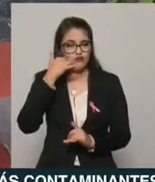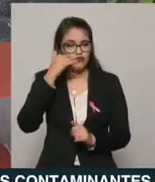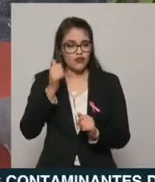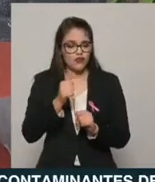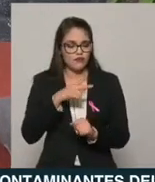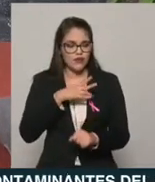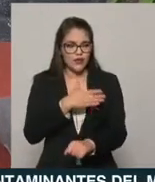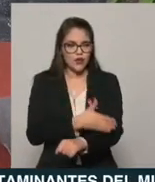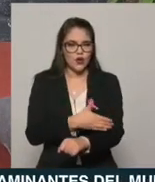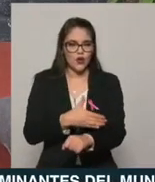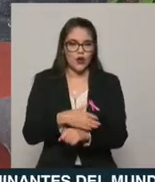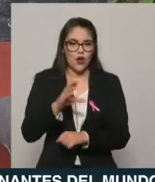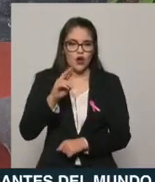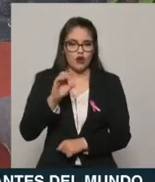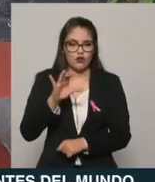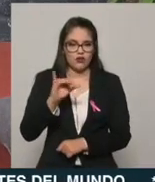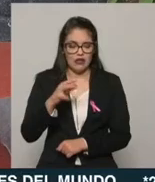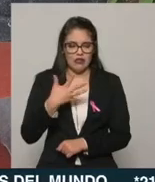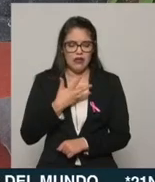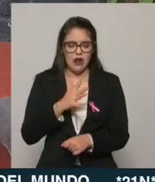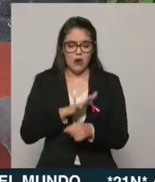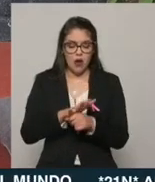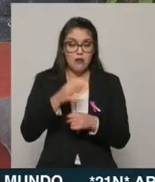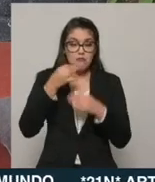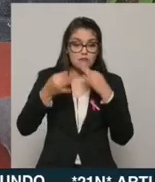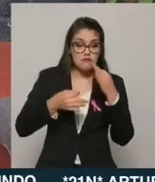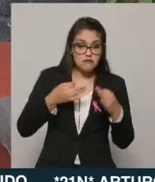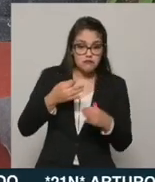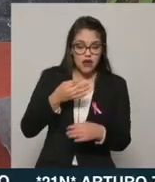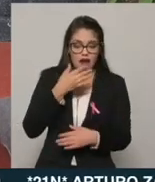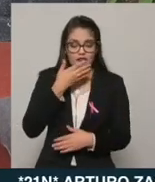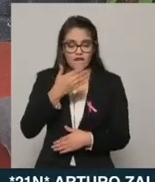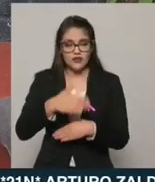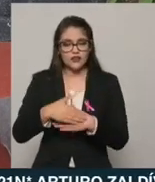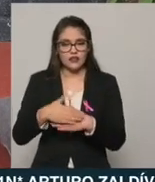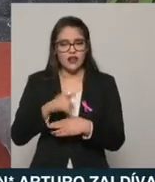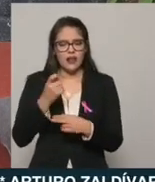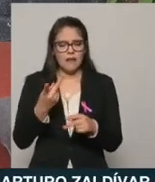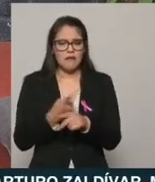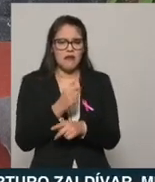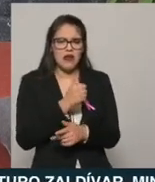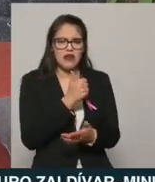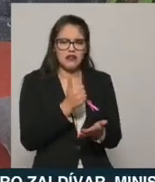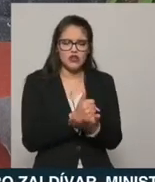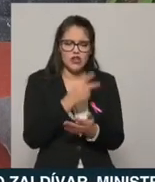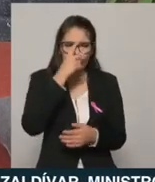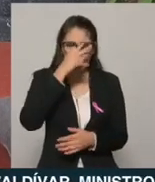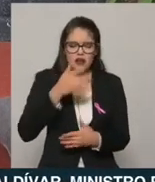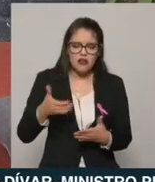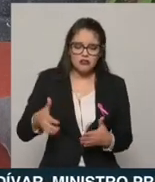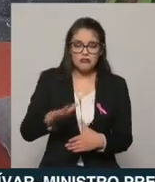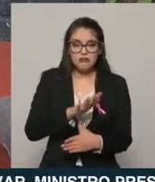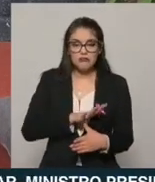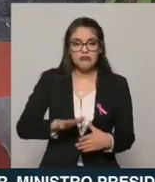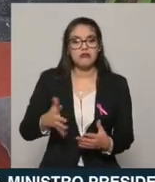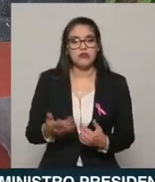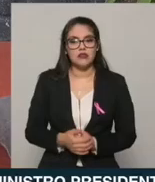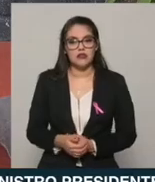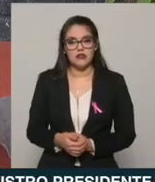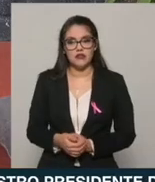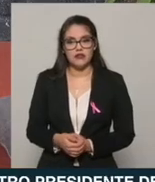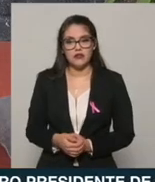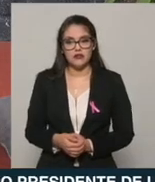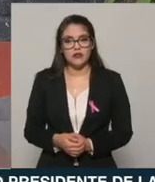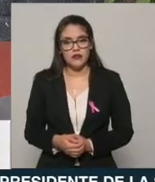nuestra compañera Rocío Sánchez, que nos tiene un reporte. Rocío, muy buenos días. ¿Qué nos cuentas de las calles de la Ciudad de México? ¿Qué tal, Ale? Muy buenos